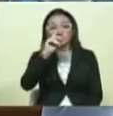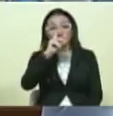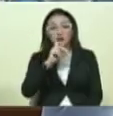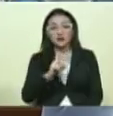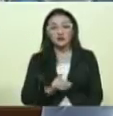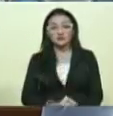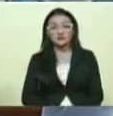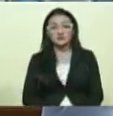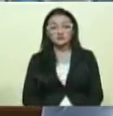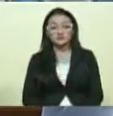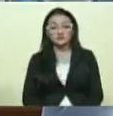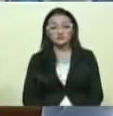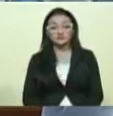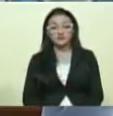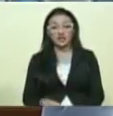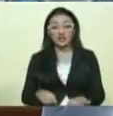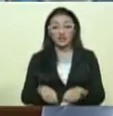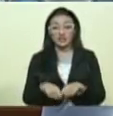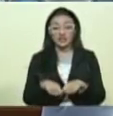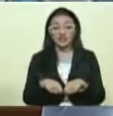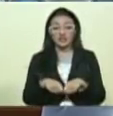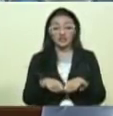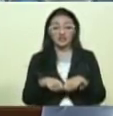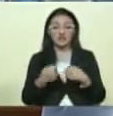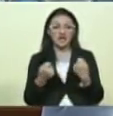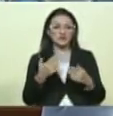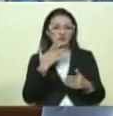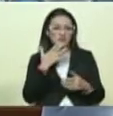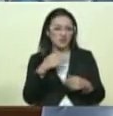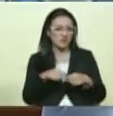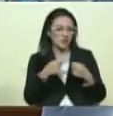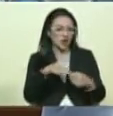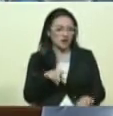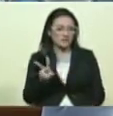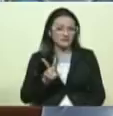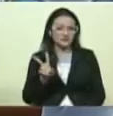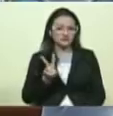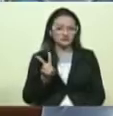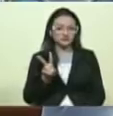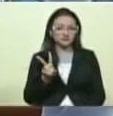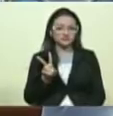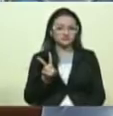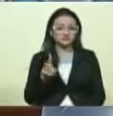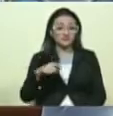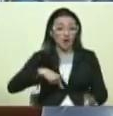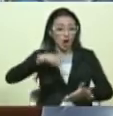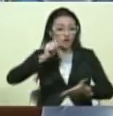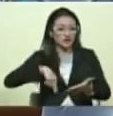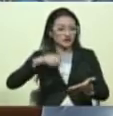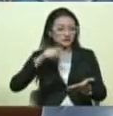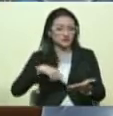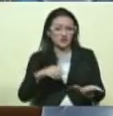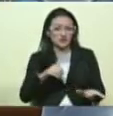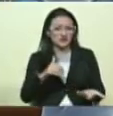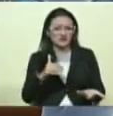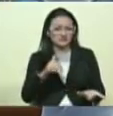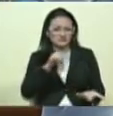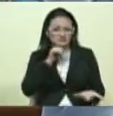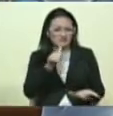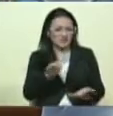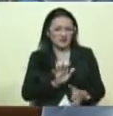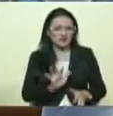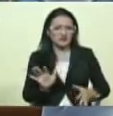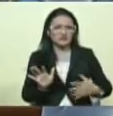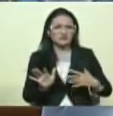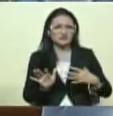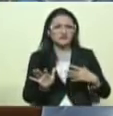Porque el daño patrimonial que se le ha hecho a Venezuela a través de estas contrataciones colosales,